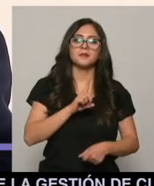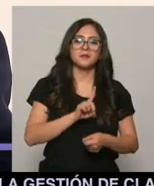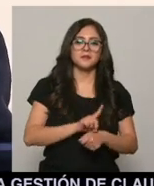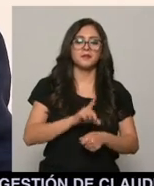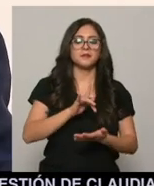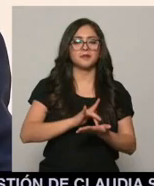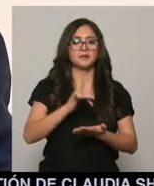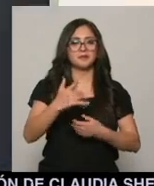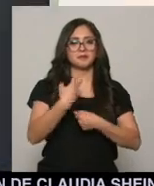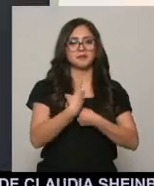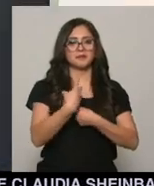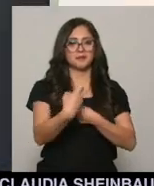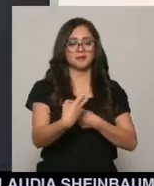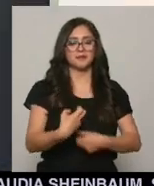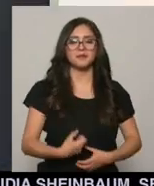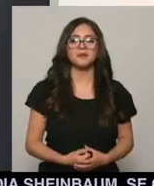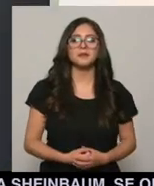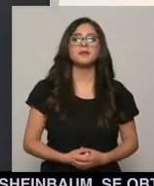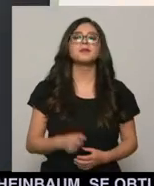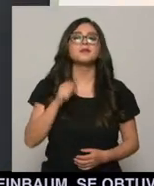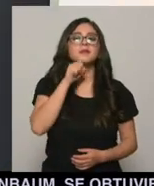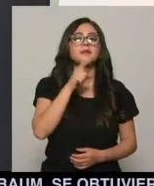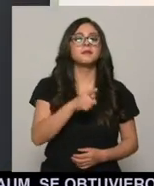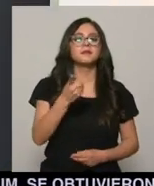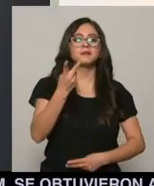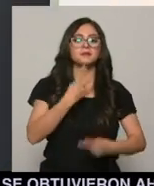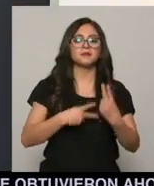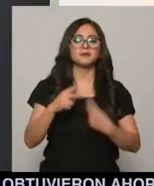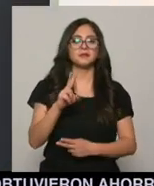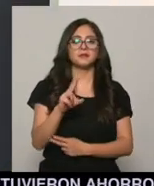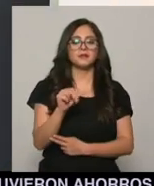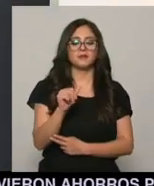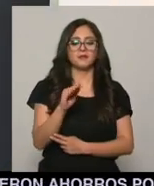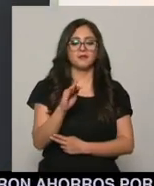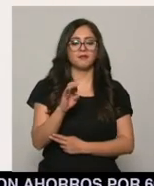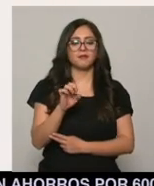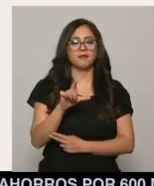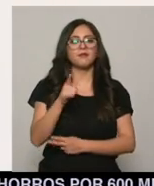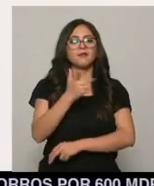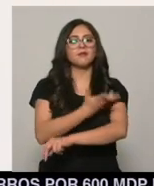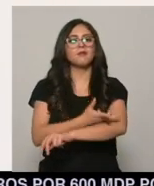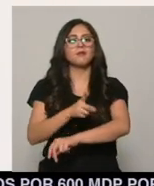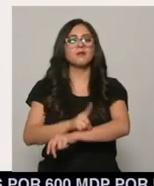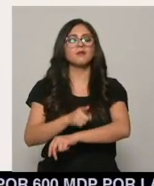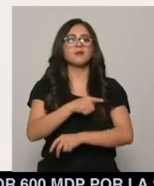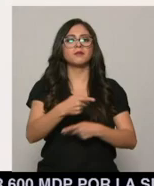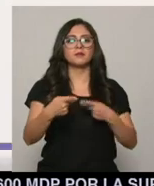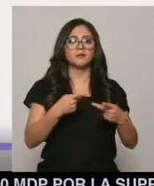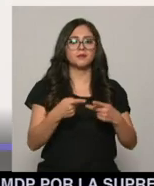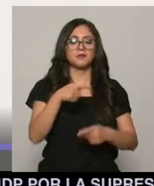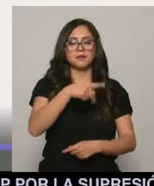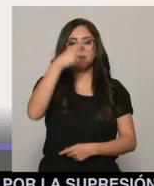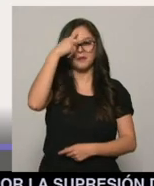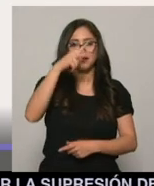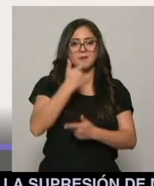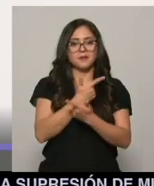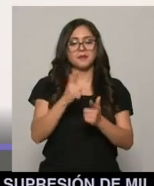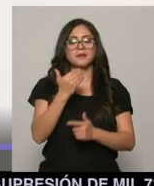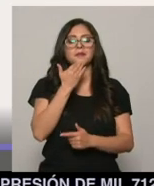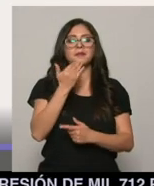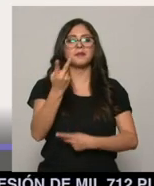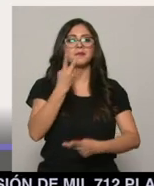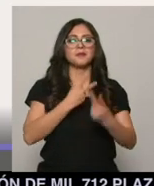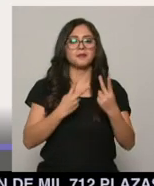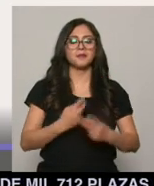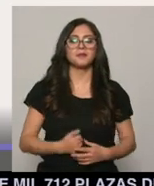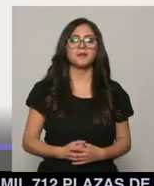invitarnos. También está aquí en la mesa con nosotros Rafael Solana, coordinador de estrategia de México Libre. Bienvenido. Muy